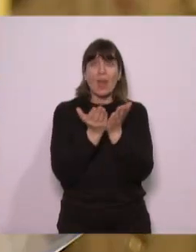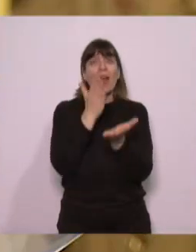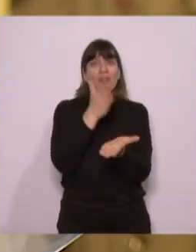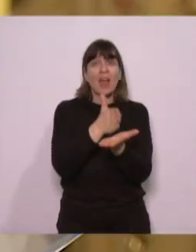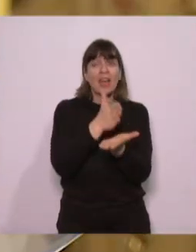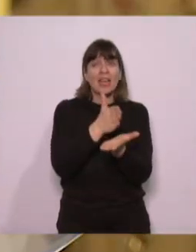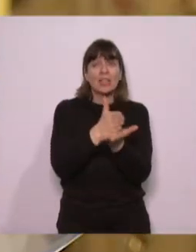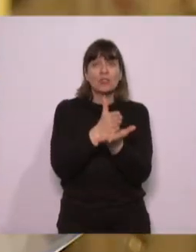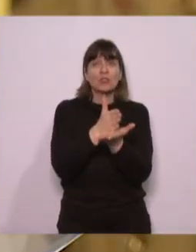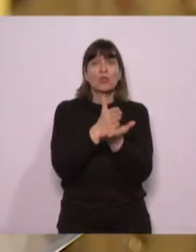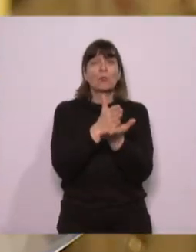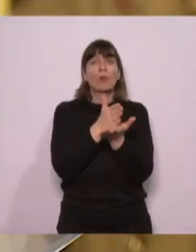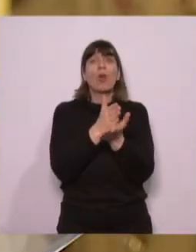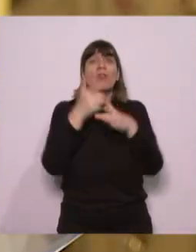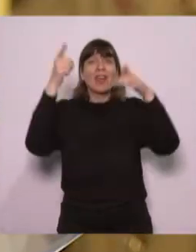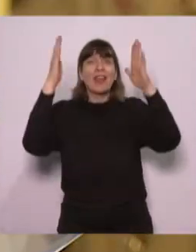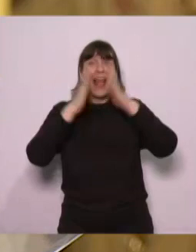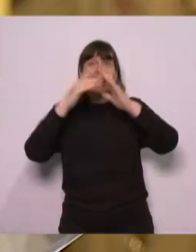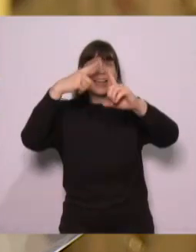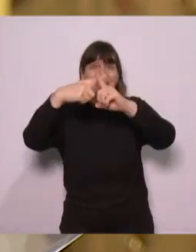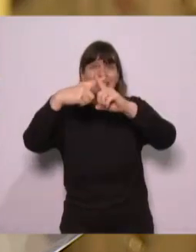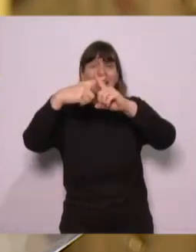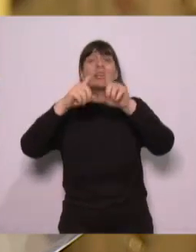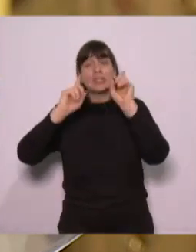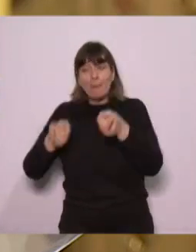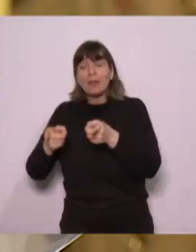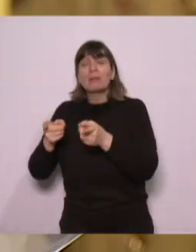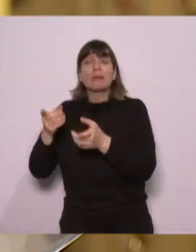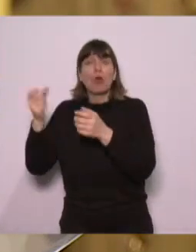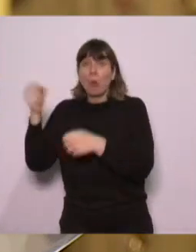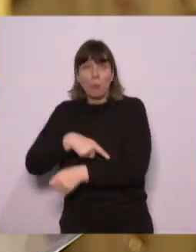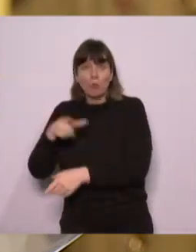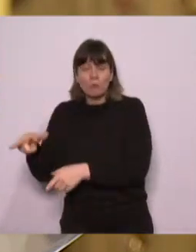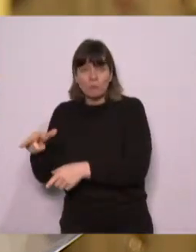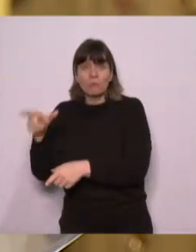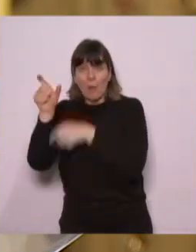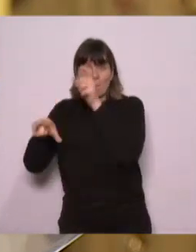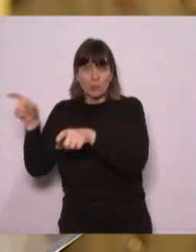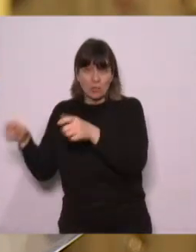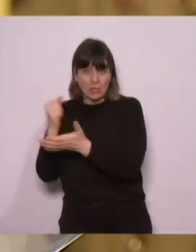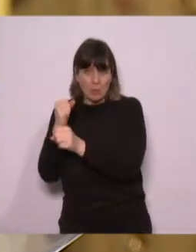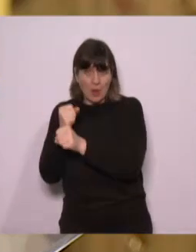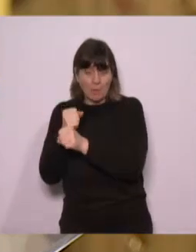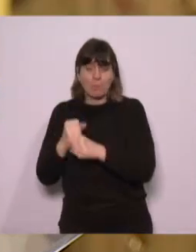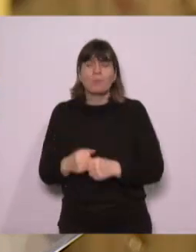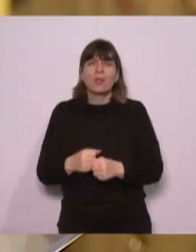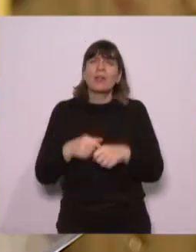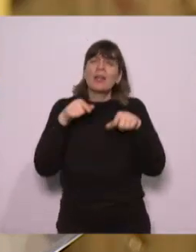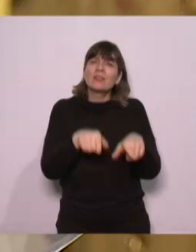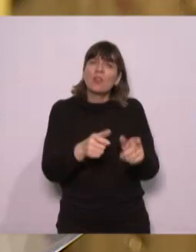formado para el derecho eclesiástico y para el derecho civil. Y eso le dio